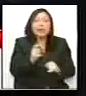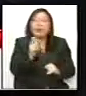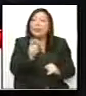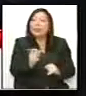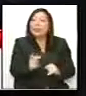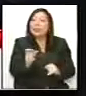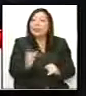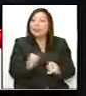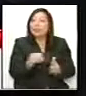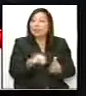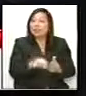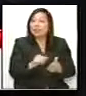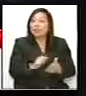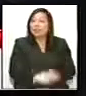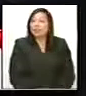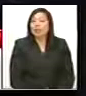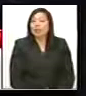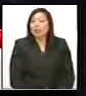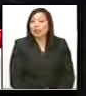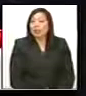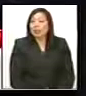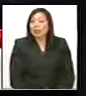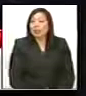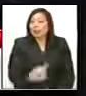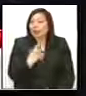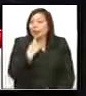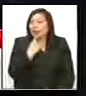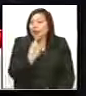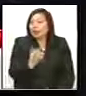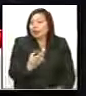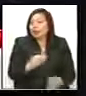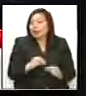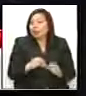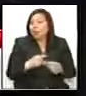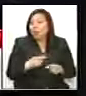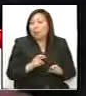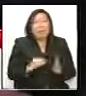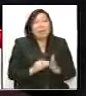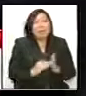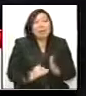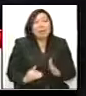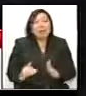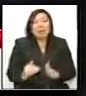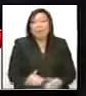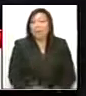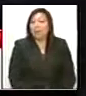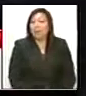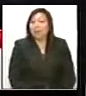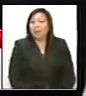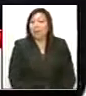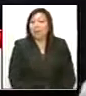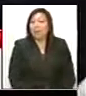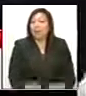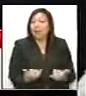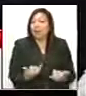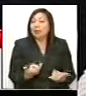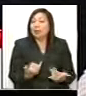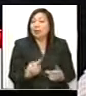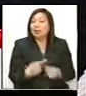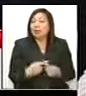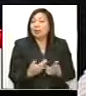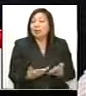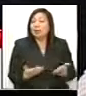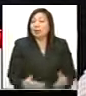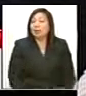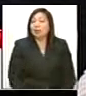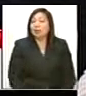que estemos, porque como les digo, la estabilidad pues en el sector público no es muy alta. Y eso provoca una serie de cosas, ¿no?